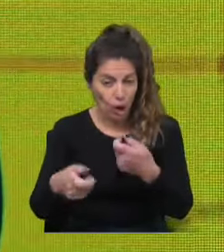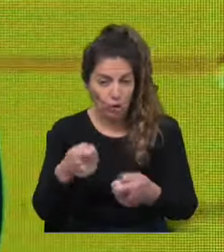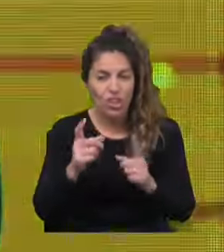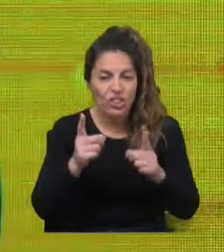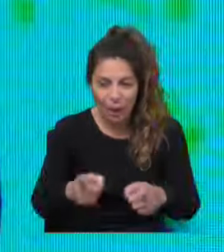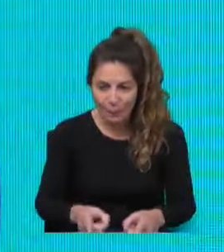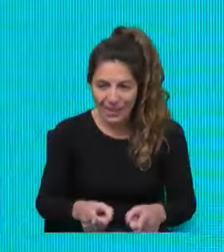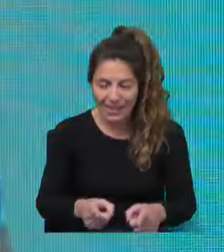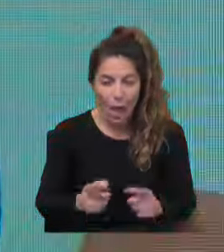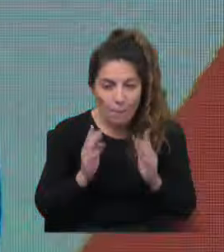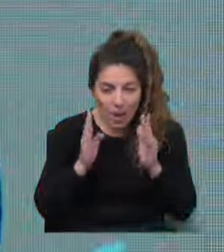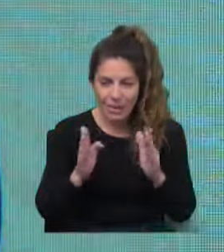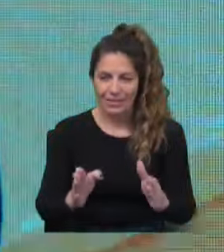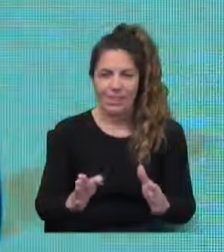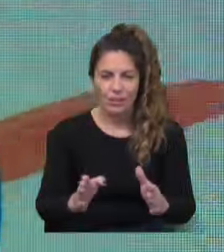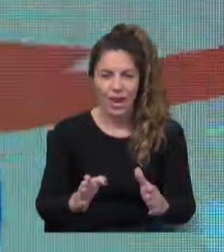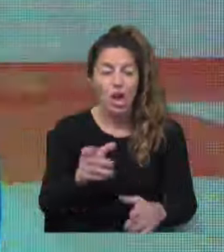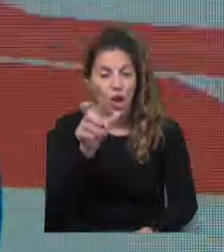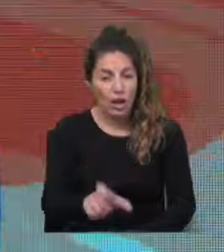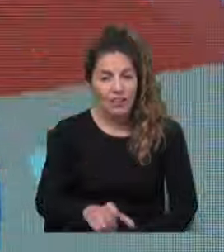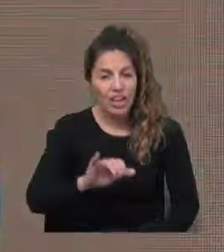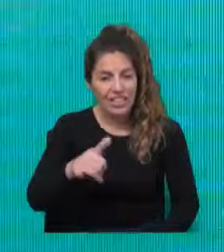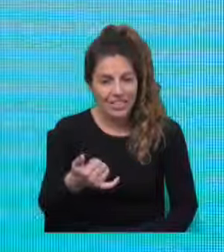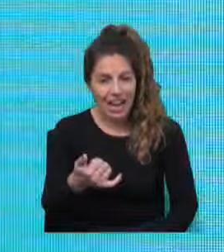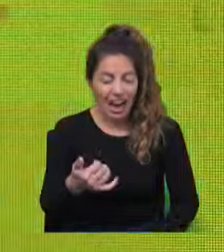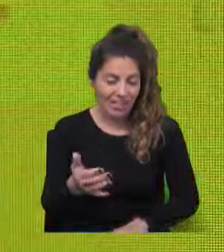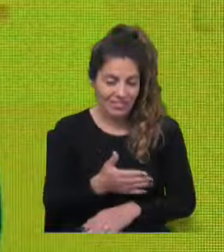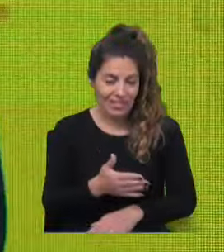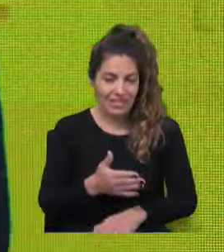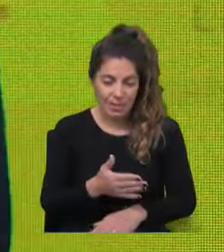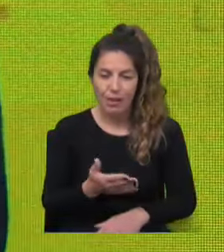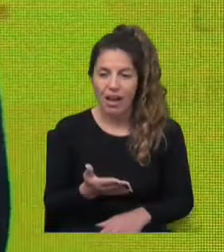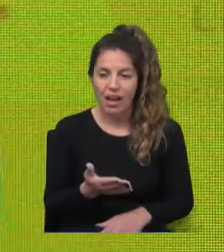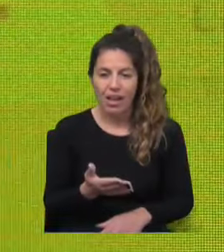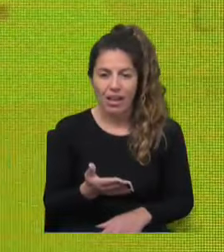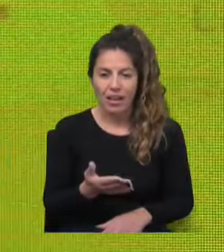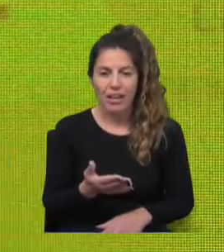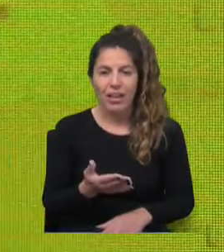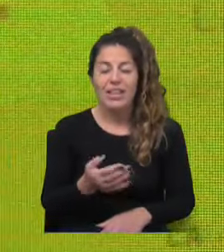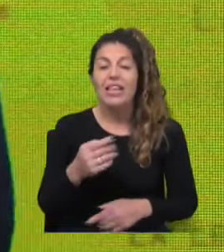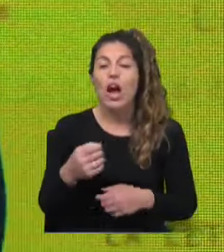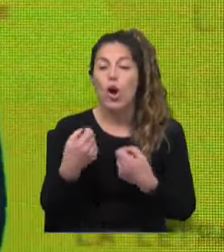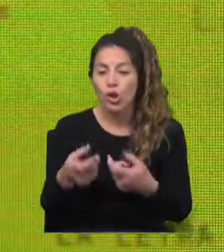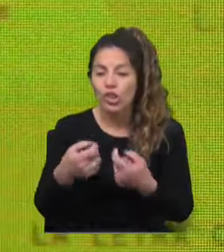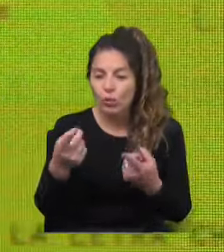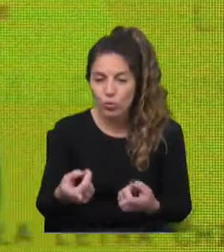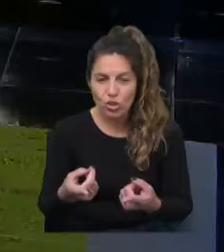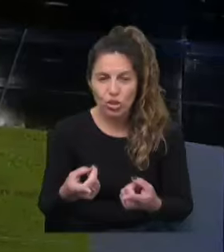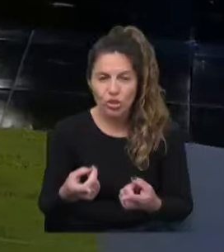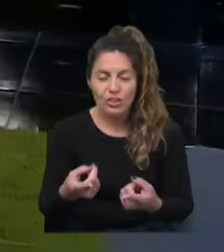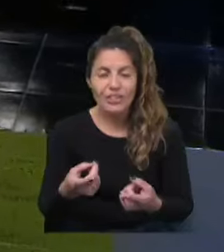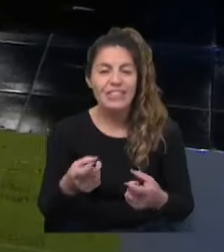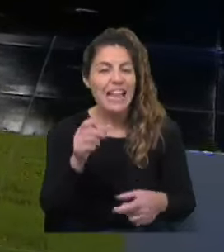también es de perspectiva, pero que la gente ya anticipa de alguna manera, es la contribución que desde